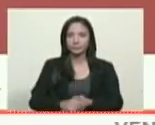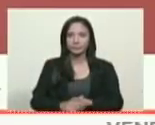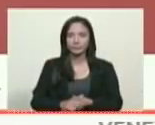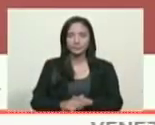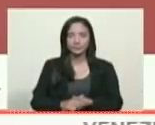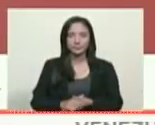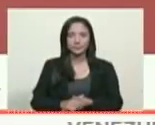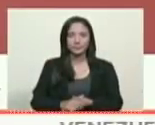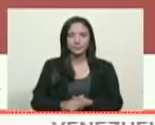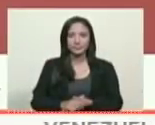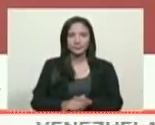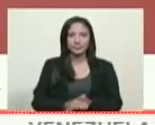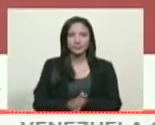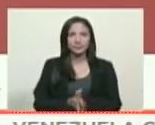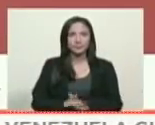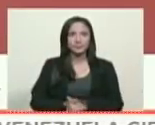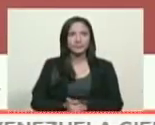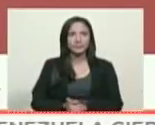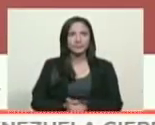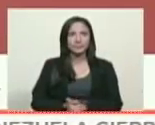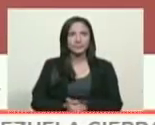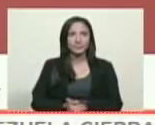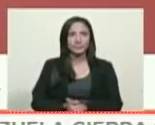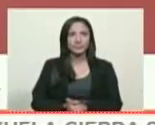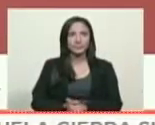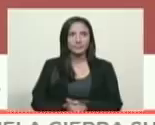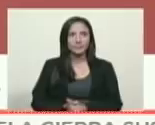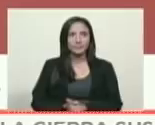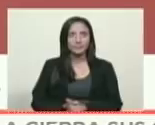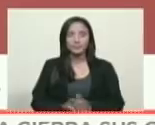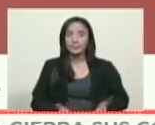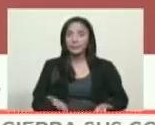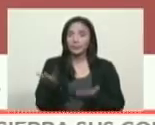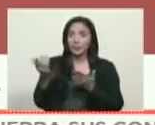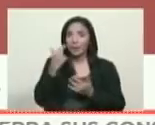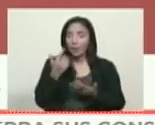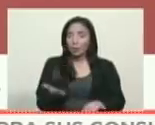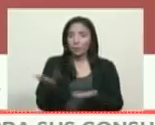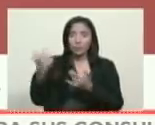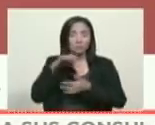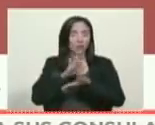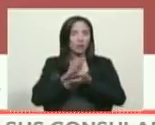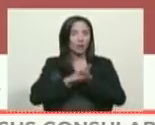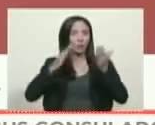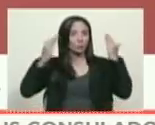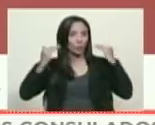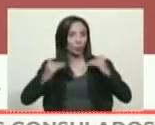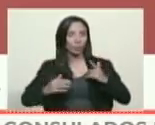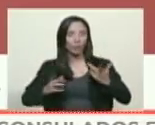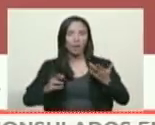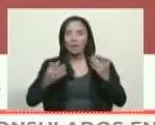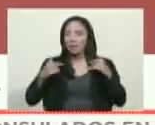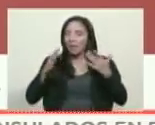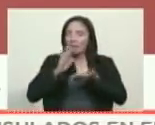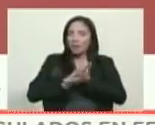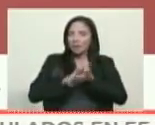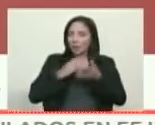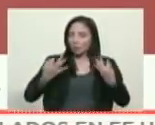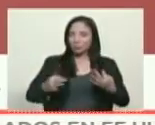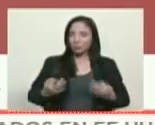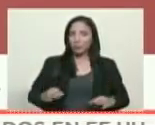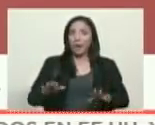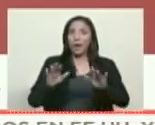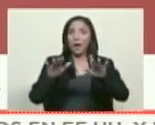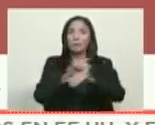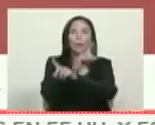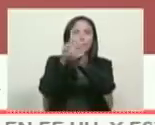Estados, de la Asociación Americana de Psiquiatría. Pero usted ve que él está tranquilo hasta que empieza a construir la